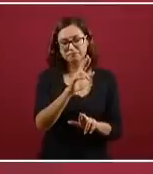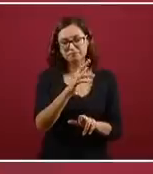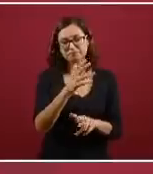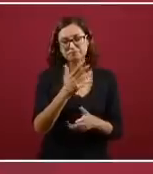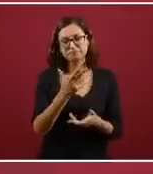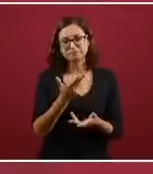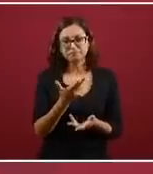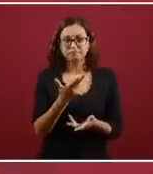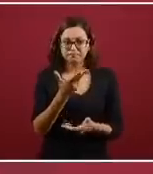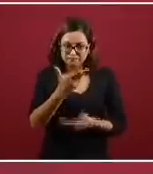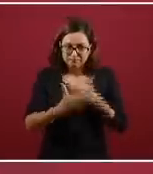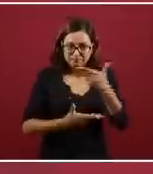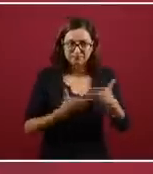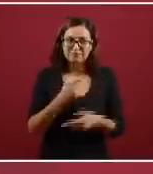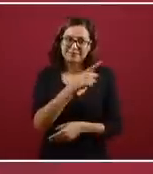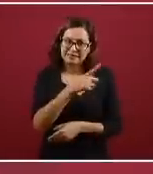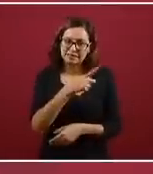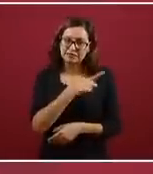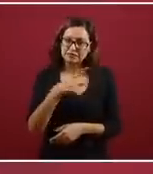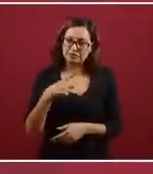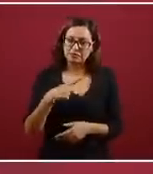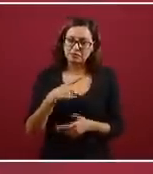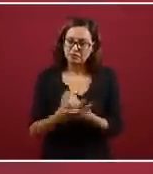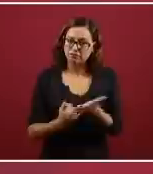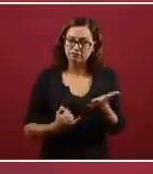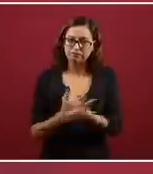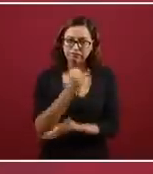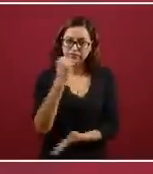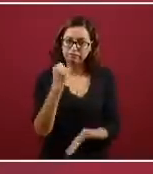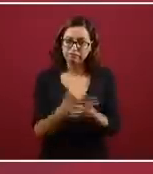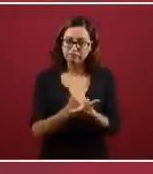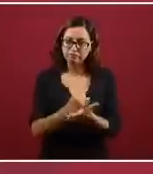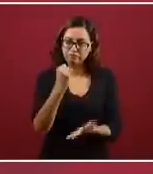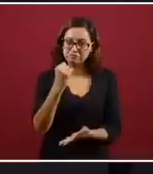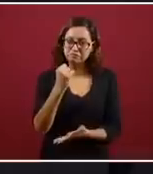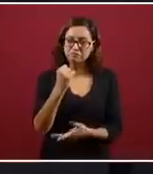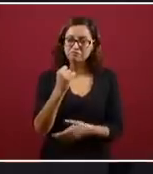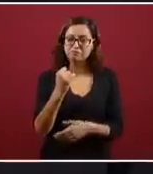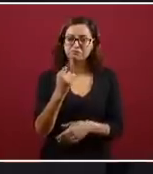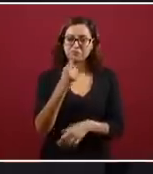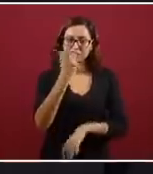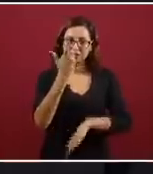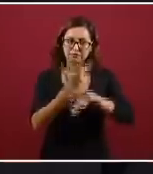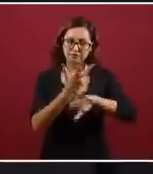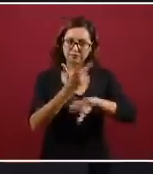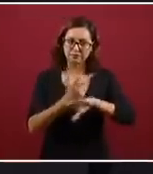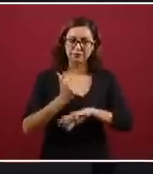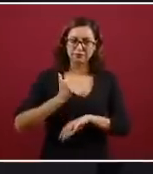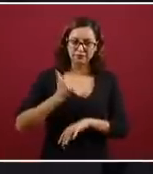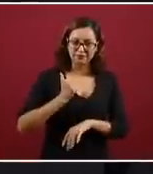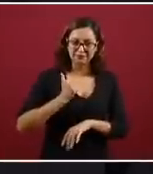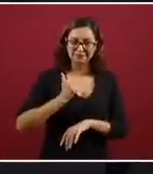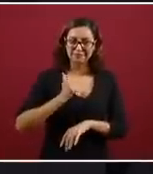quienes tienen que resolver sobre este asunto en Estados Unidos y en Canadá,